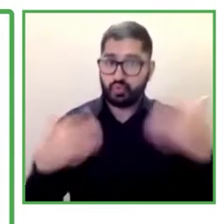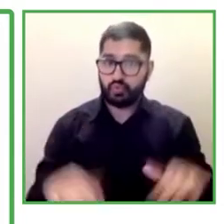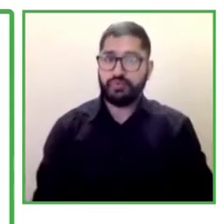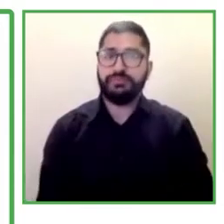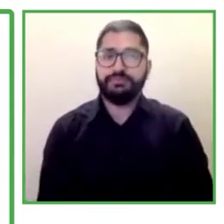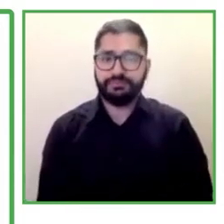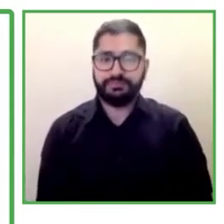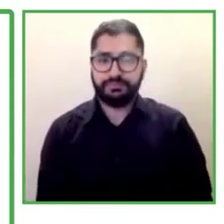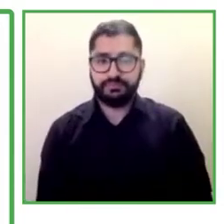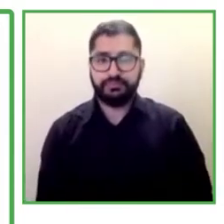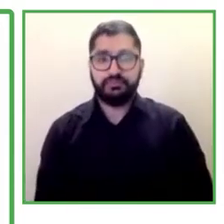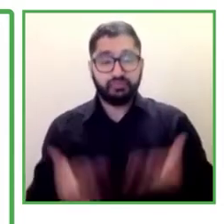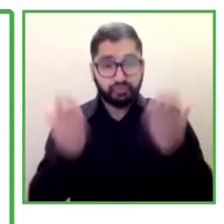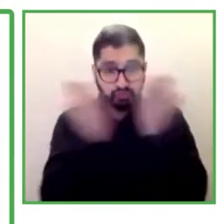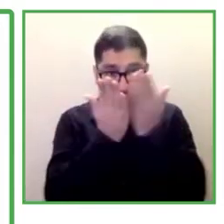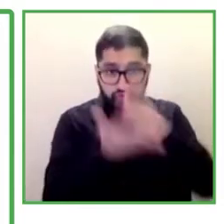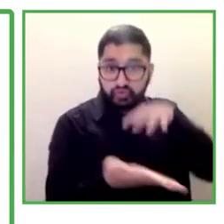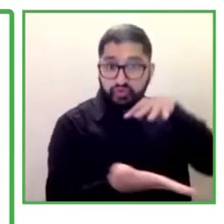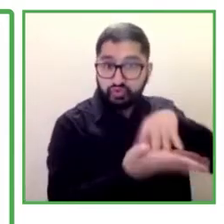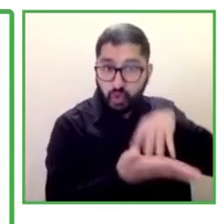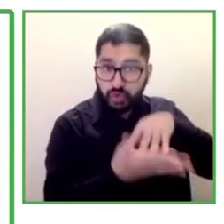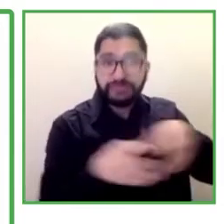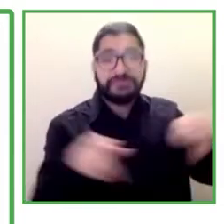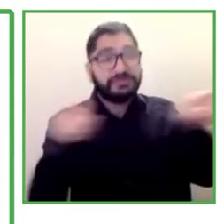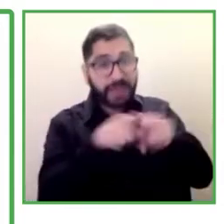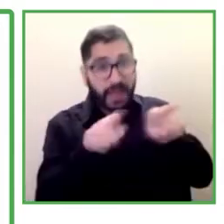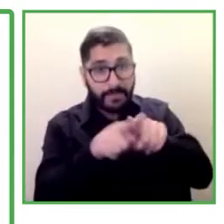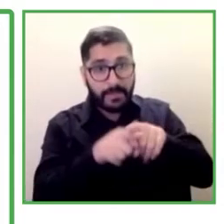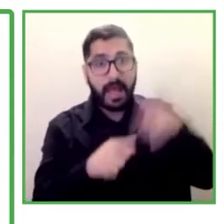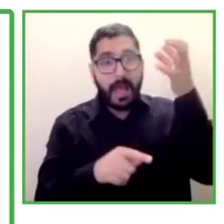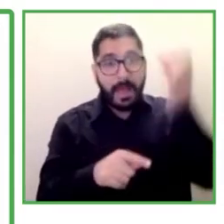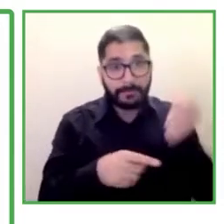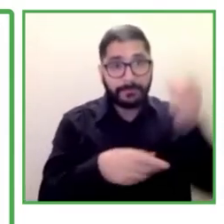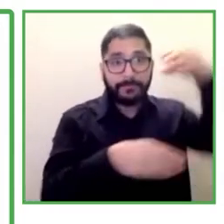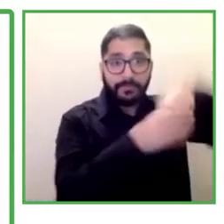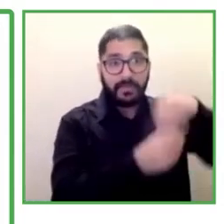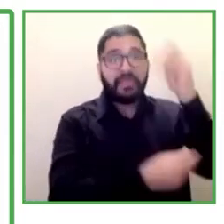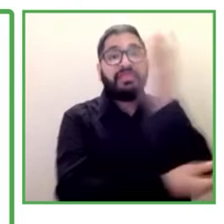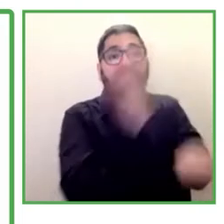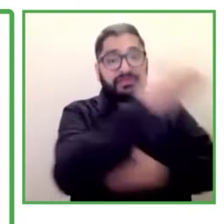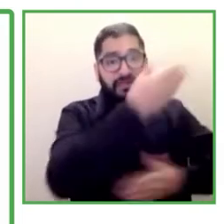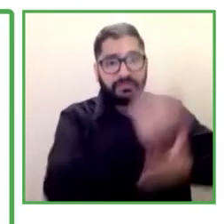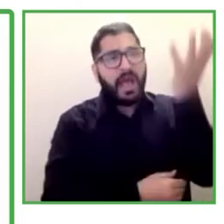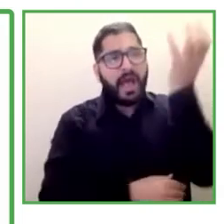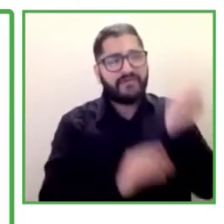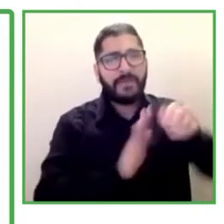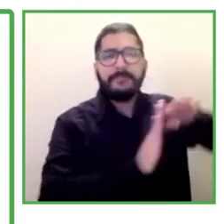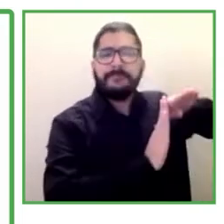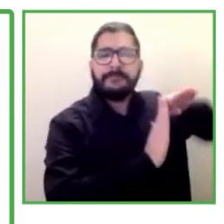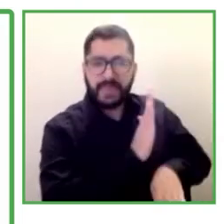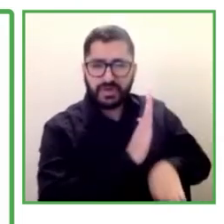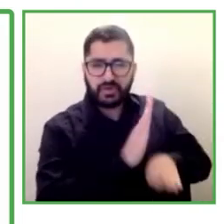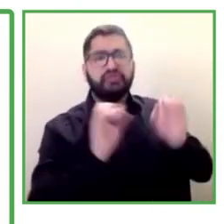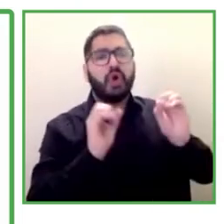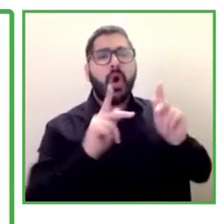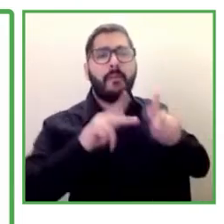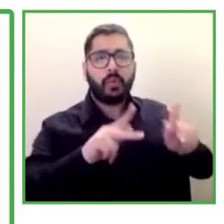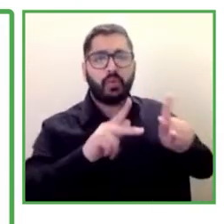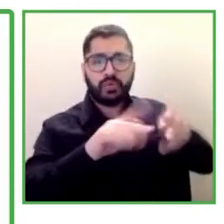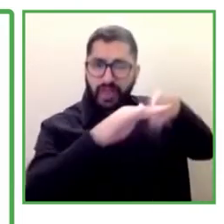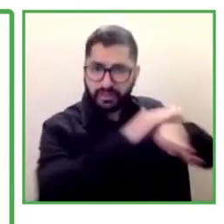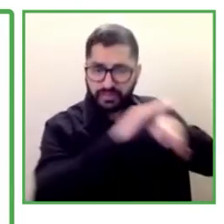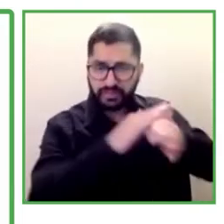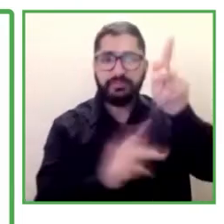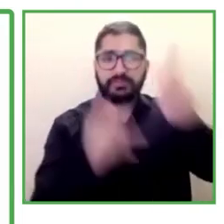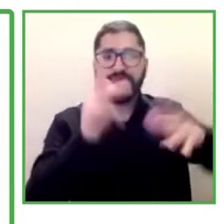oportunidades de acceder a empleo y que aquellas que sí lo logran, en general, presentan menores niveles de ingreso y altos